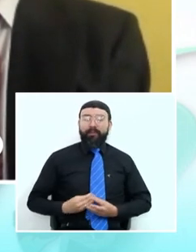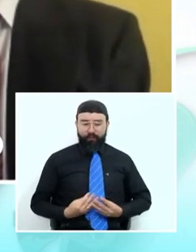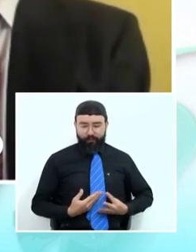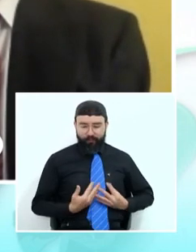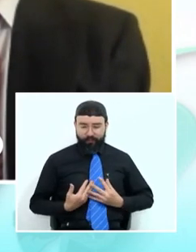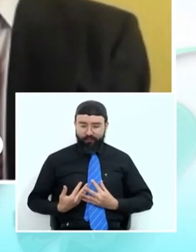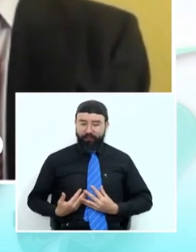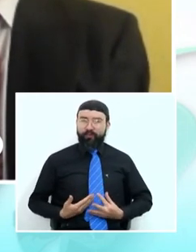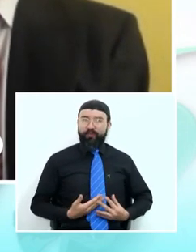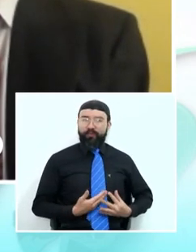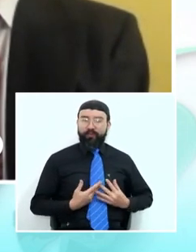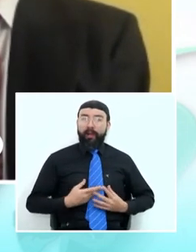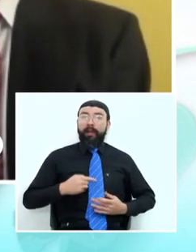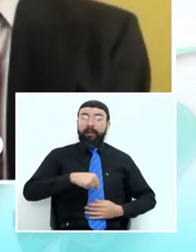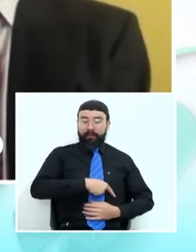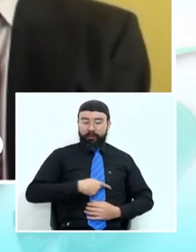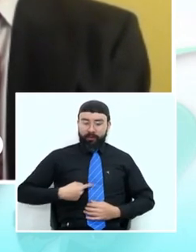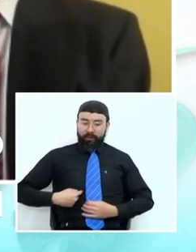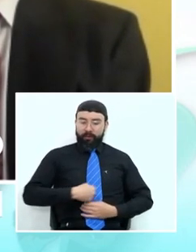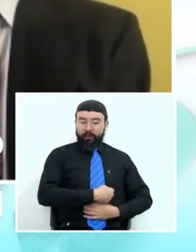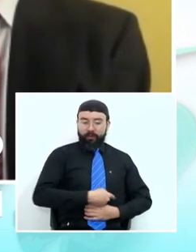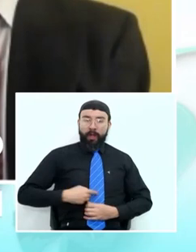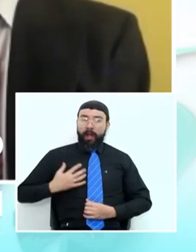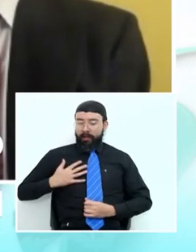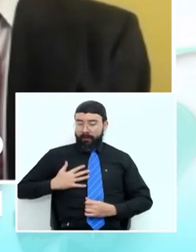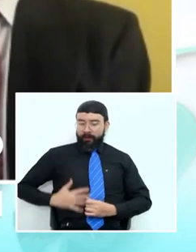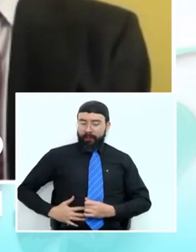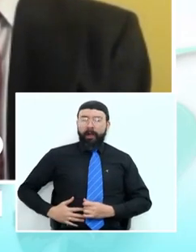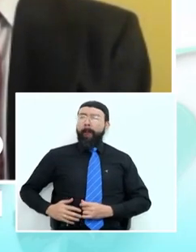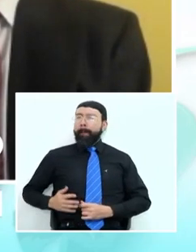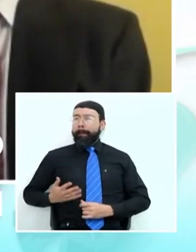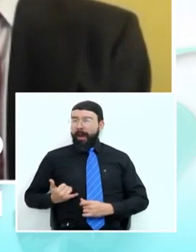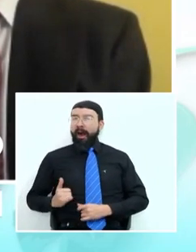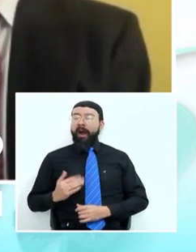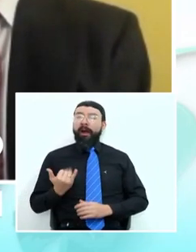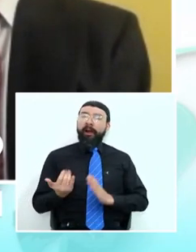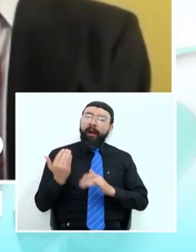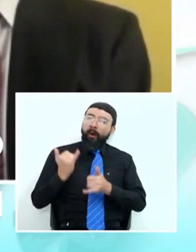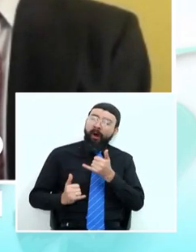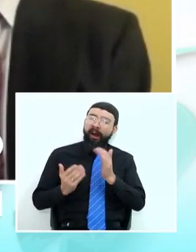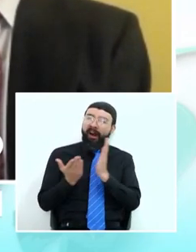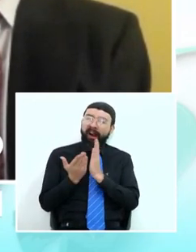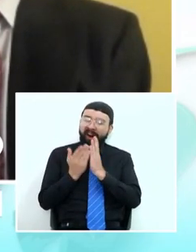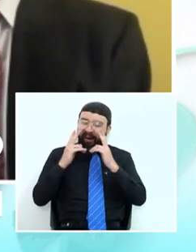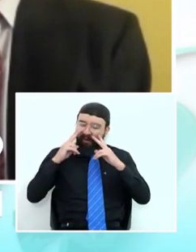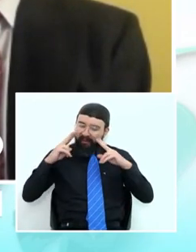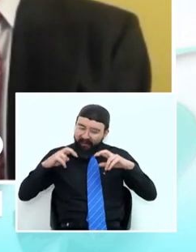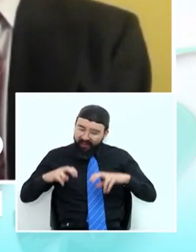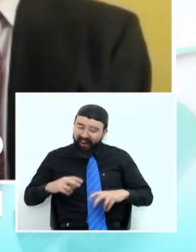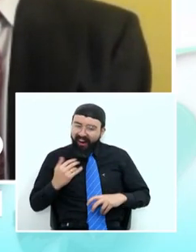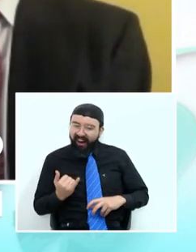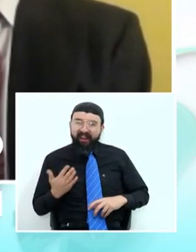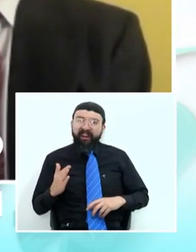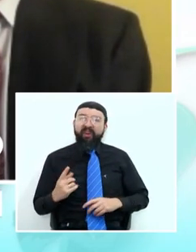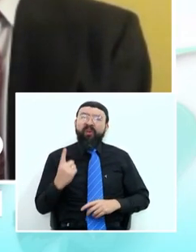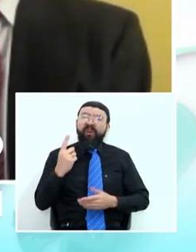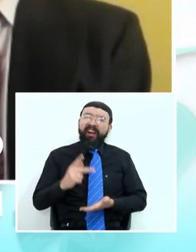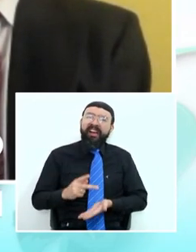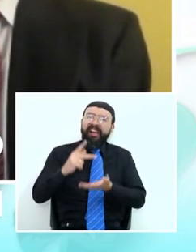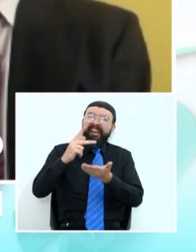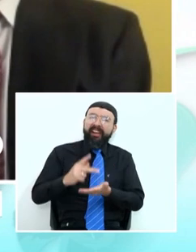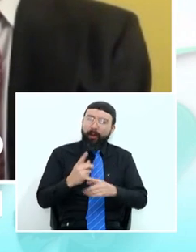el intestino, en la parte derecha. Más o menos, sea, el último estudio que se ha hecho, más o menos 1,5 kilos